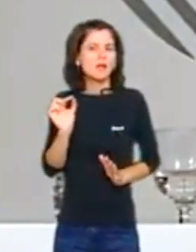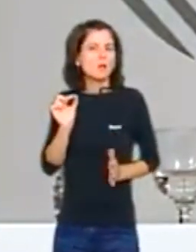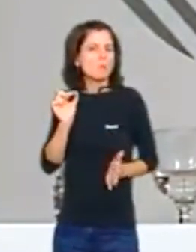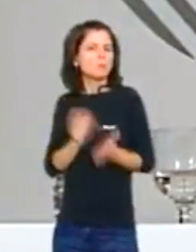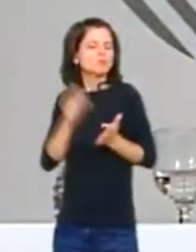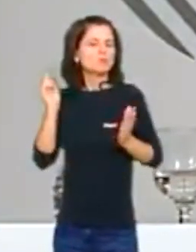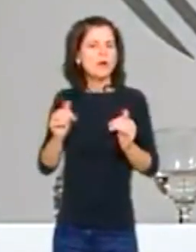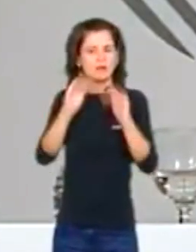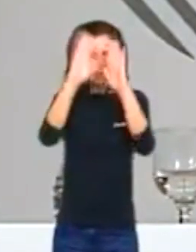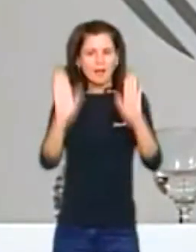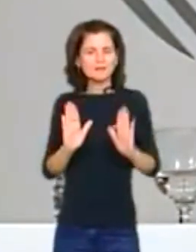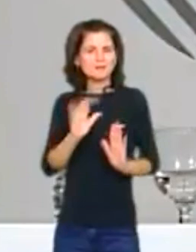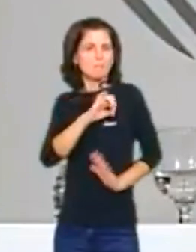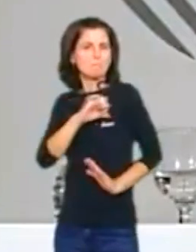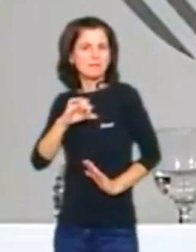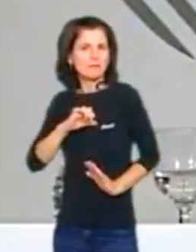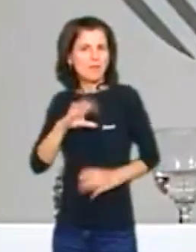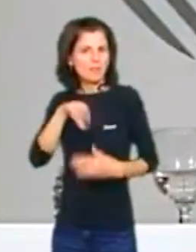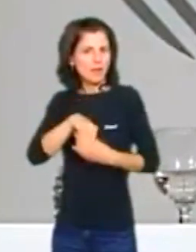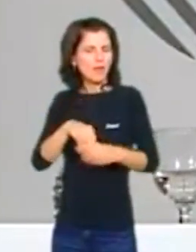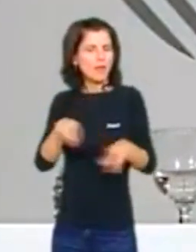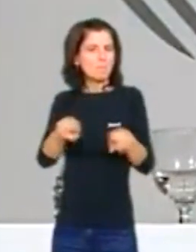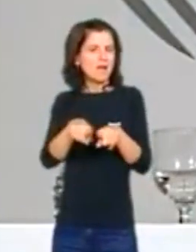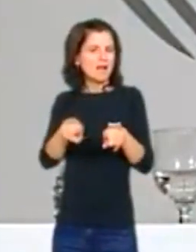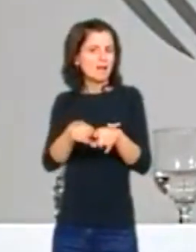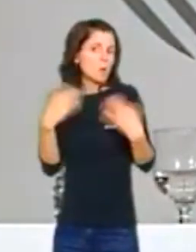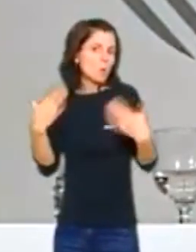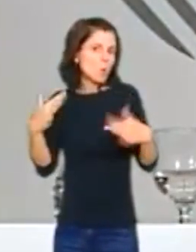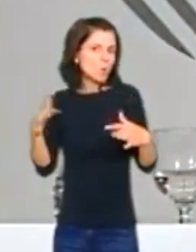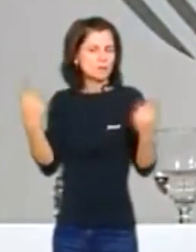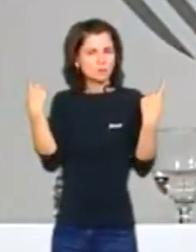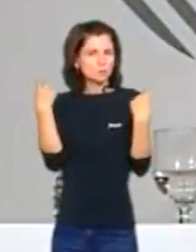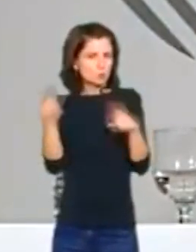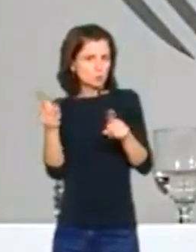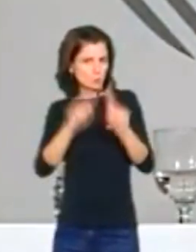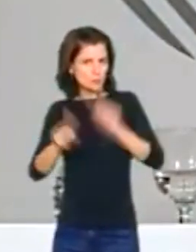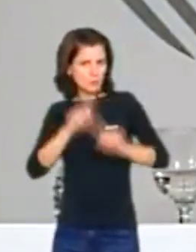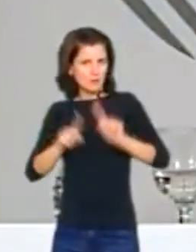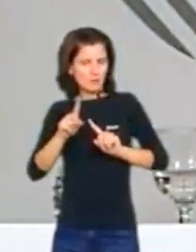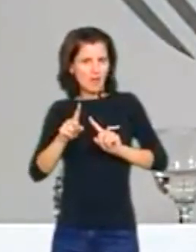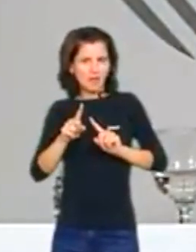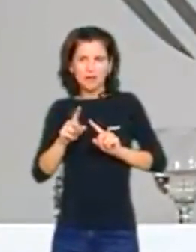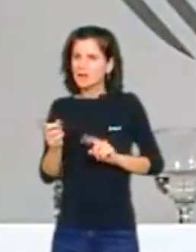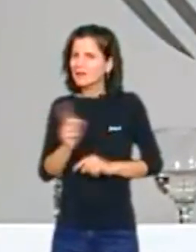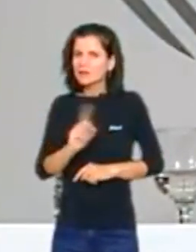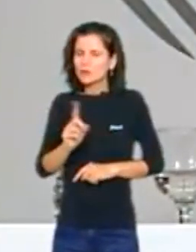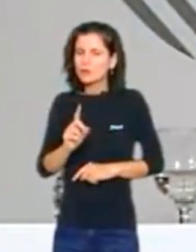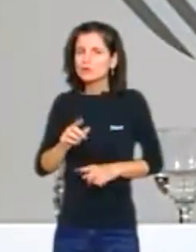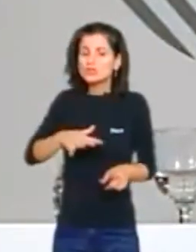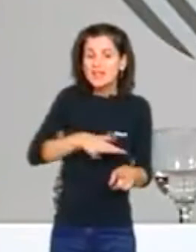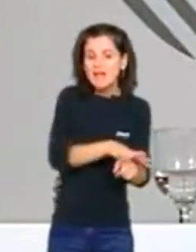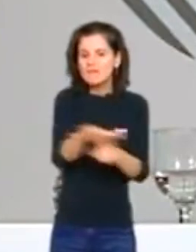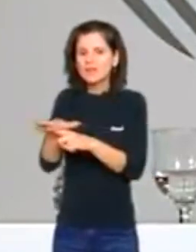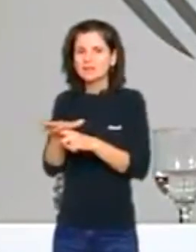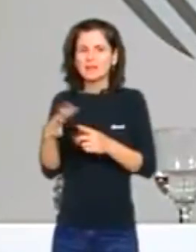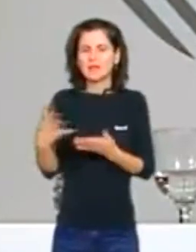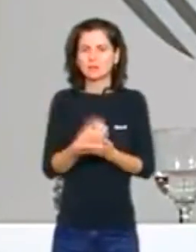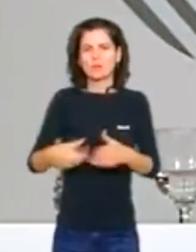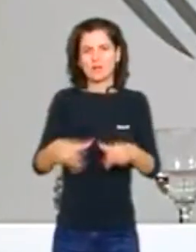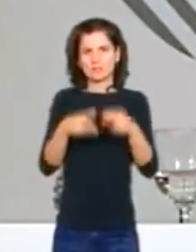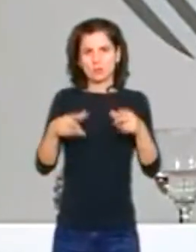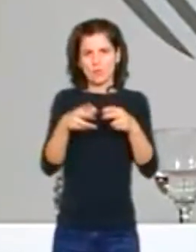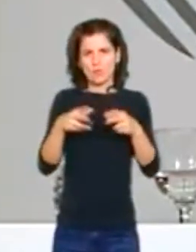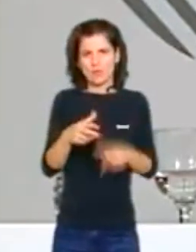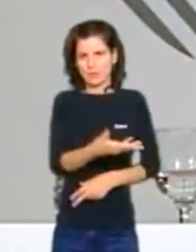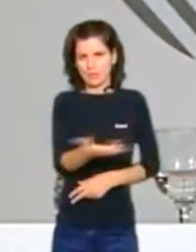casa, no es una cuestión privada, no es una cuestión entre pareja ni doméstica. Nos interpela a toda la sociedad.